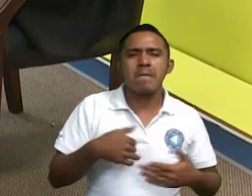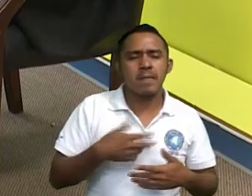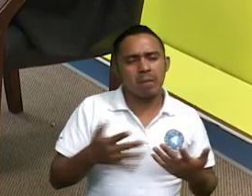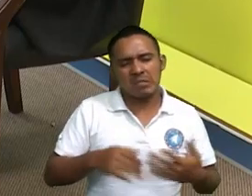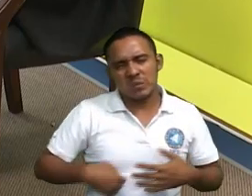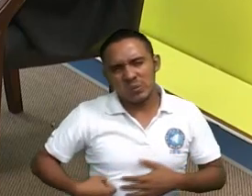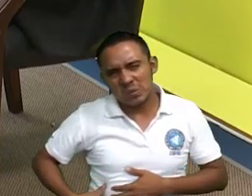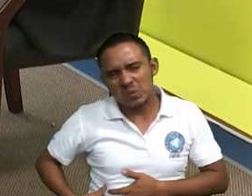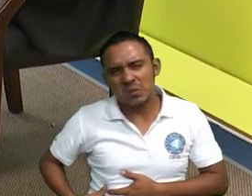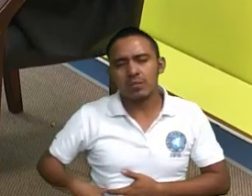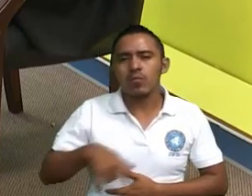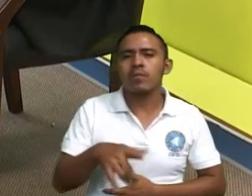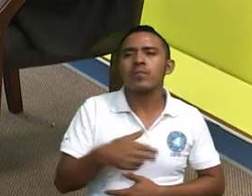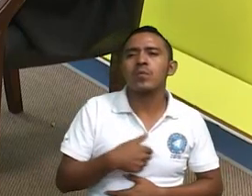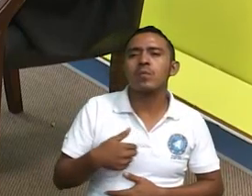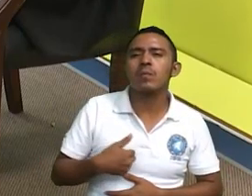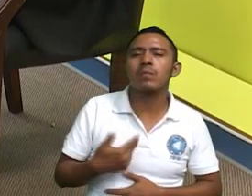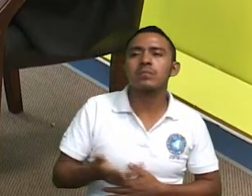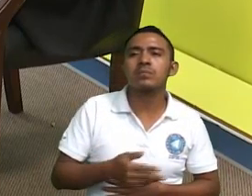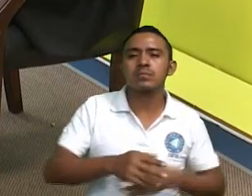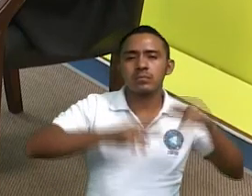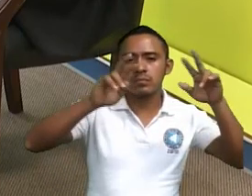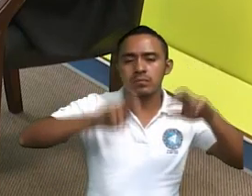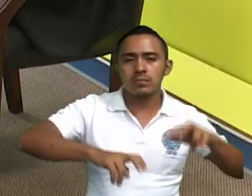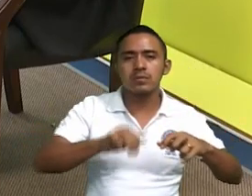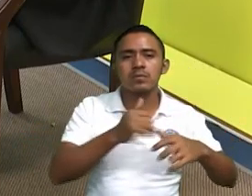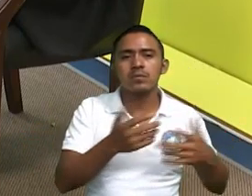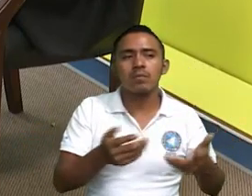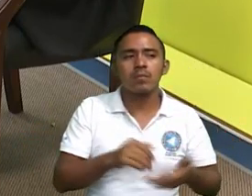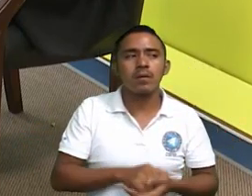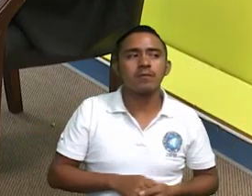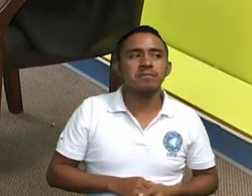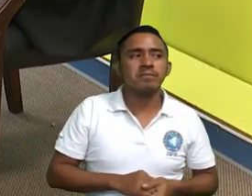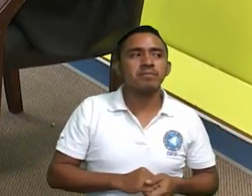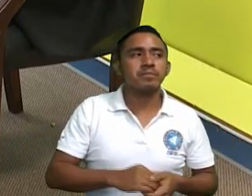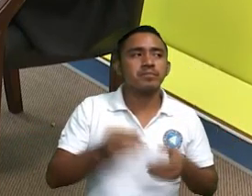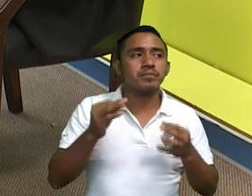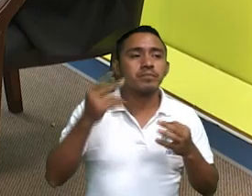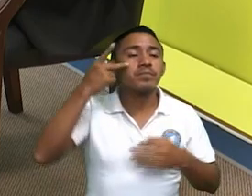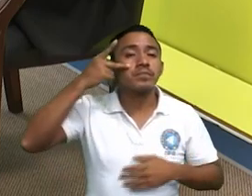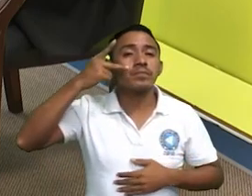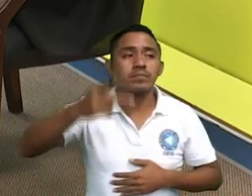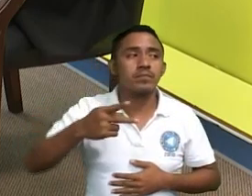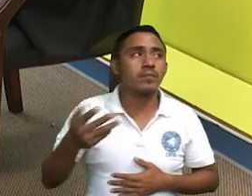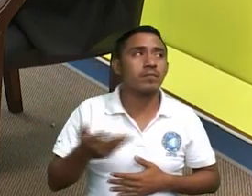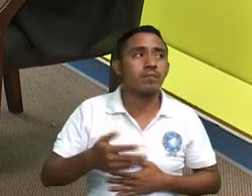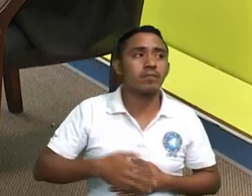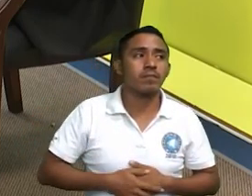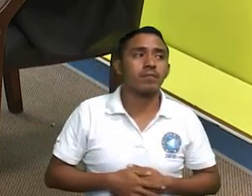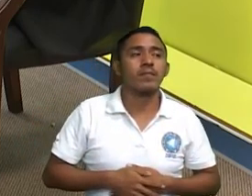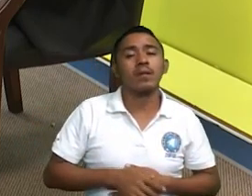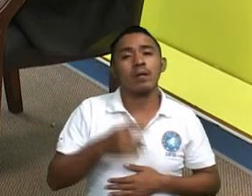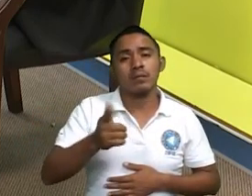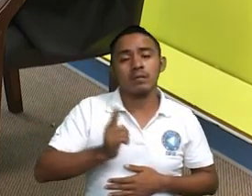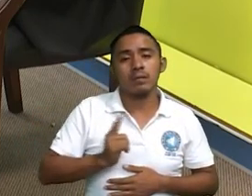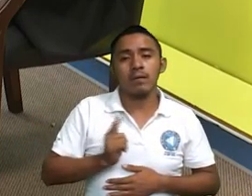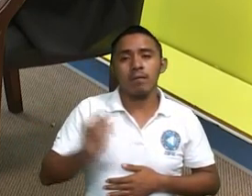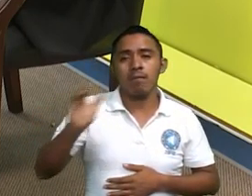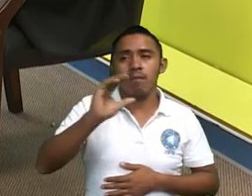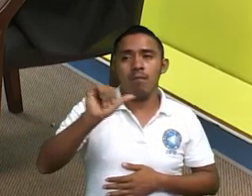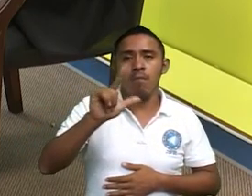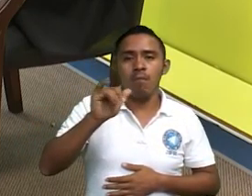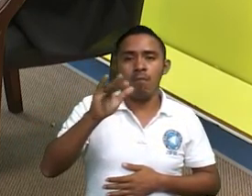retorsión. ¿Cómo ustedes, qué estudios hacen para diagnosticar precisamente qué es un cálculo biliar, una